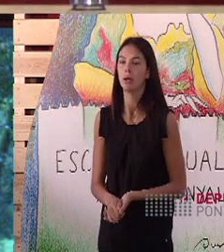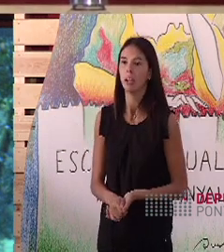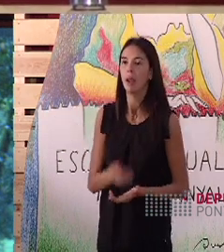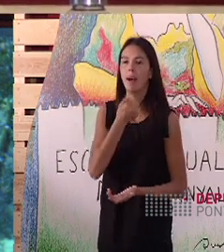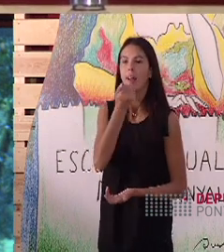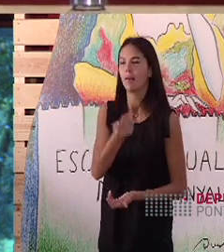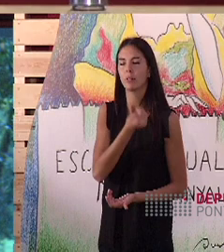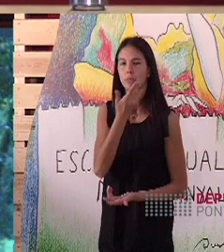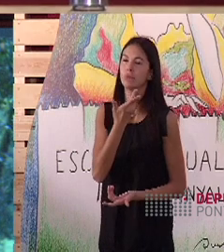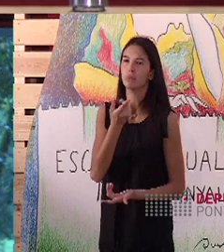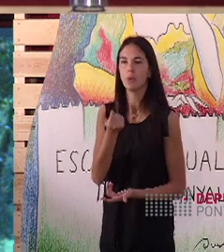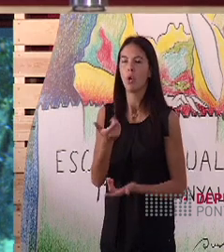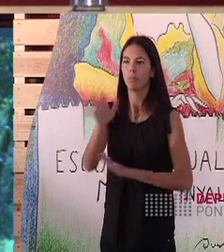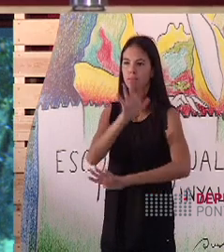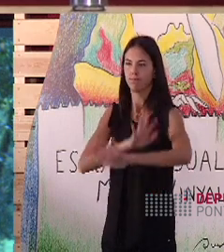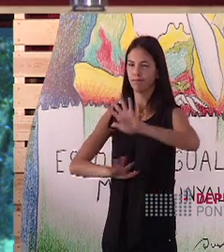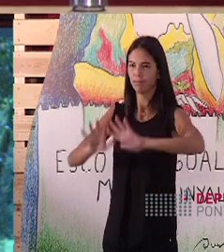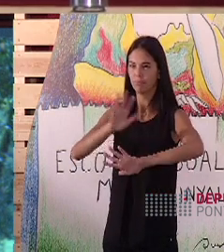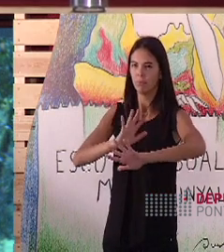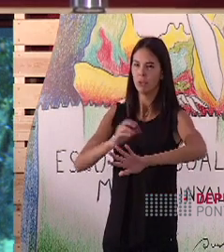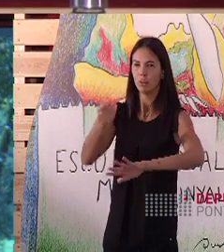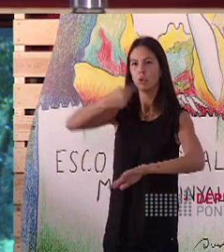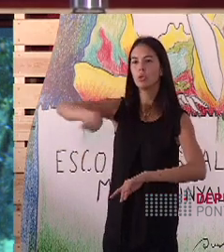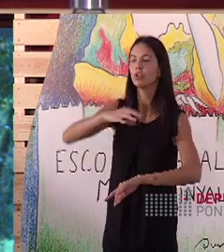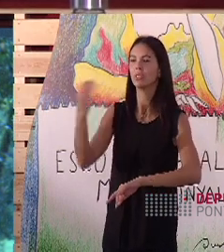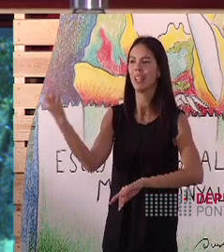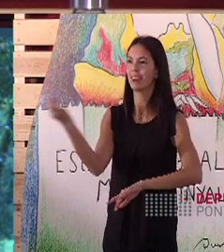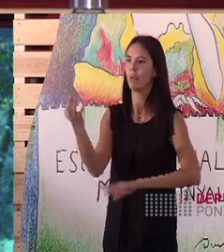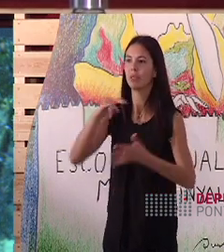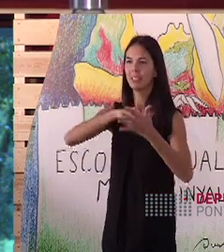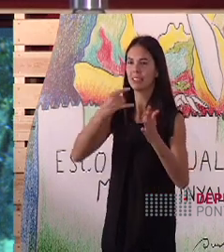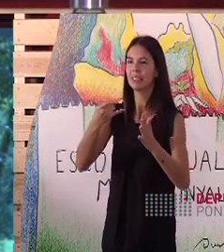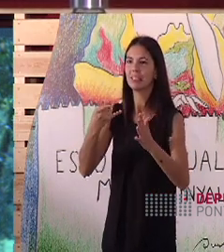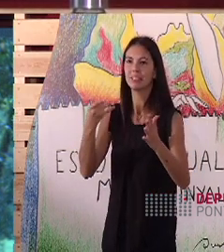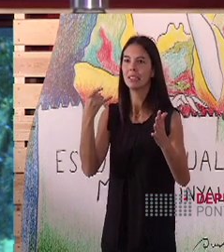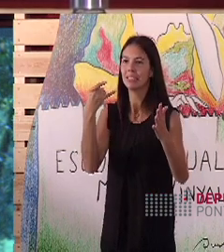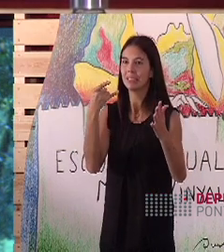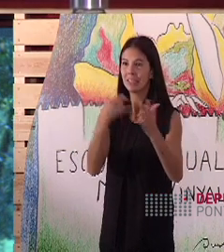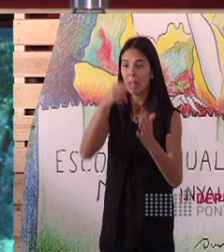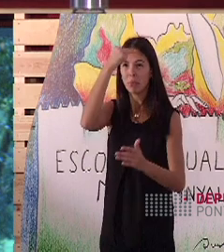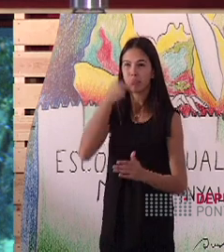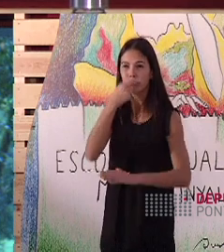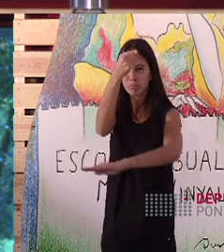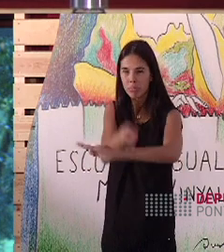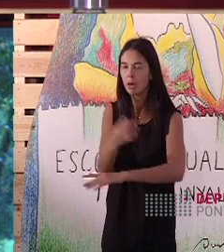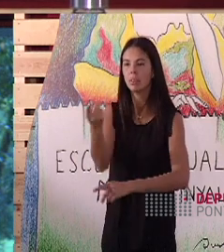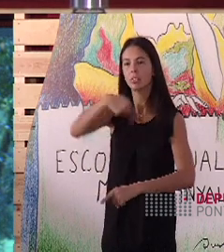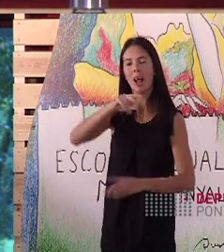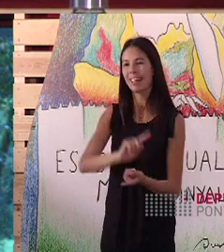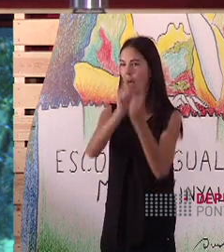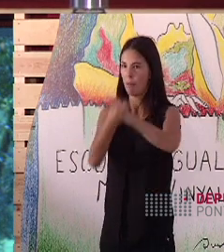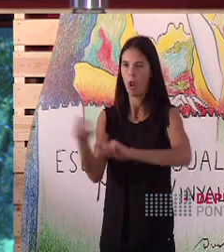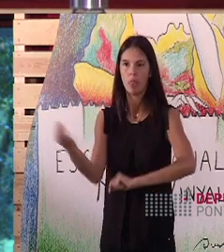algo moi complexo, que é que temos que cambiar o sistema patriarcal, que temos